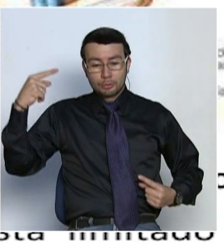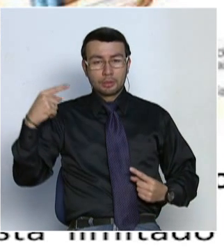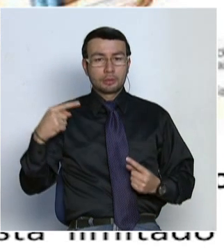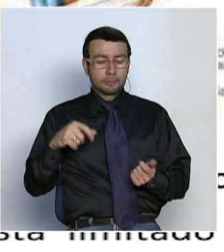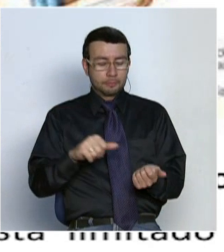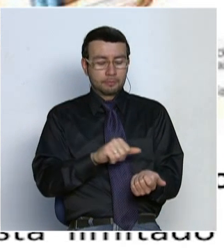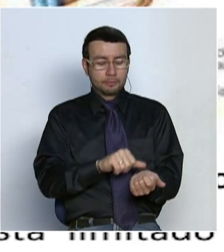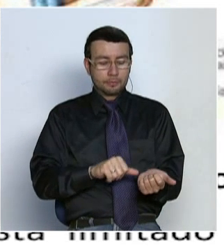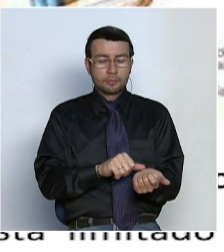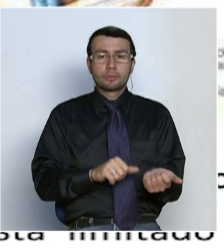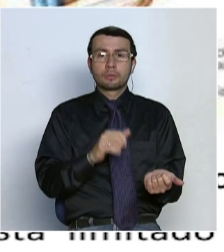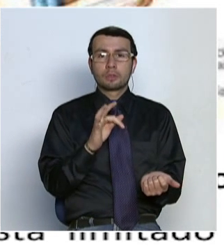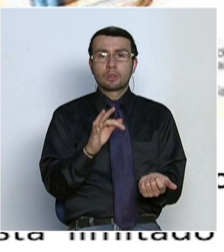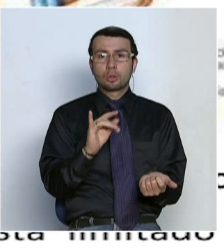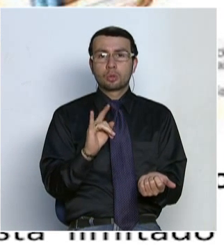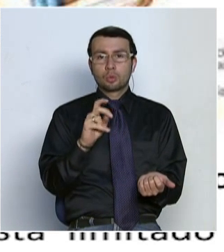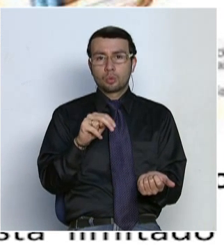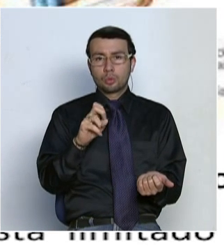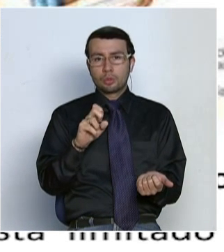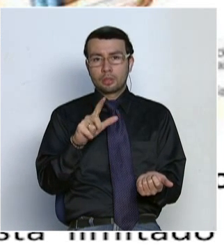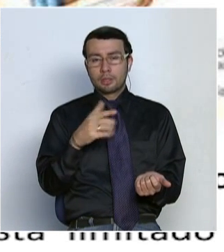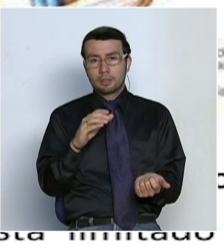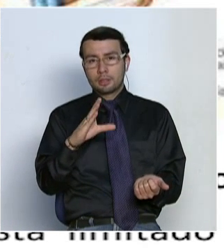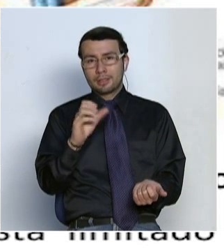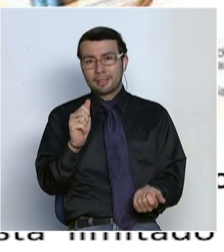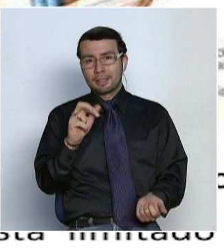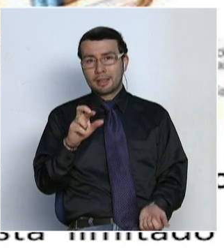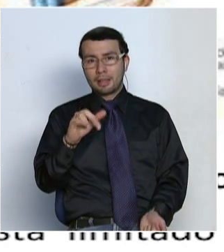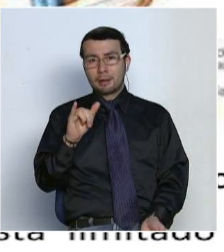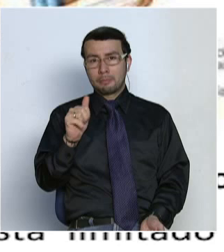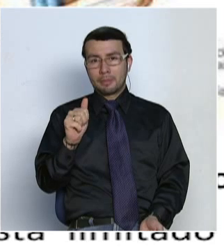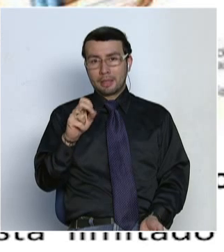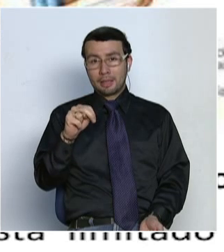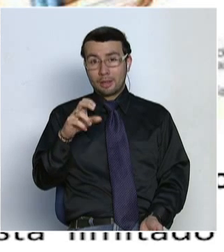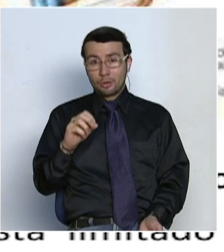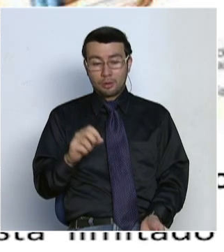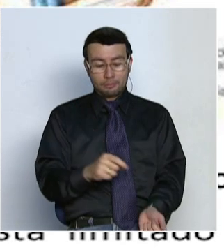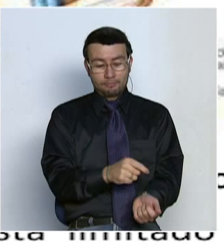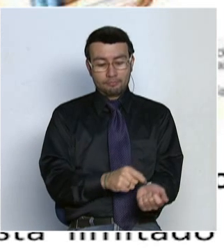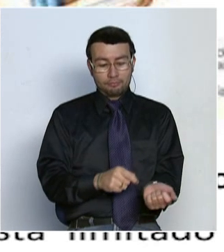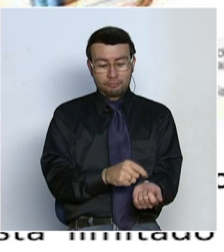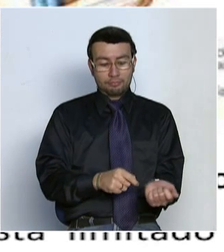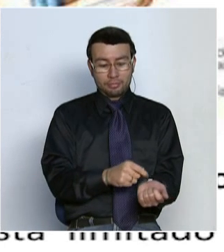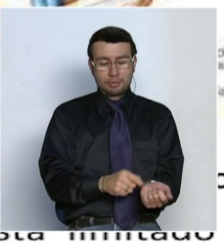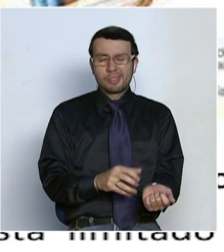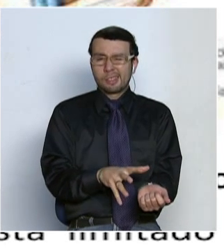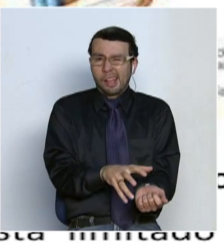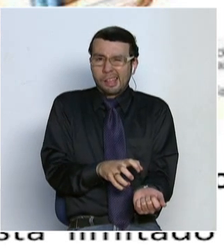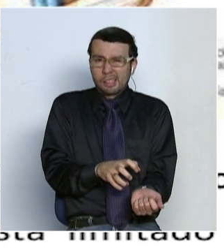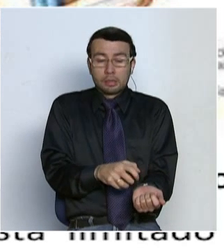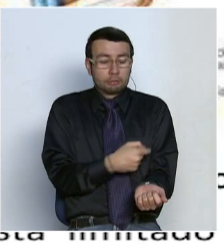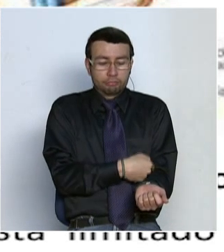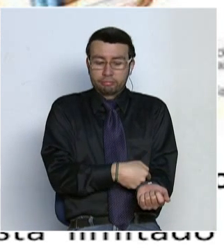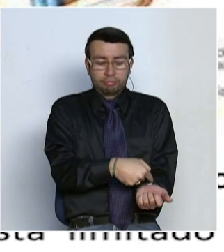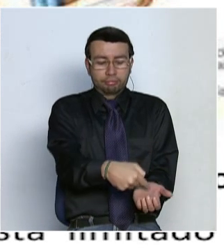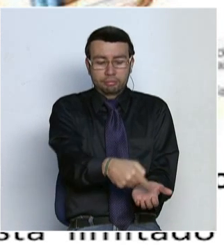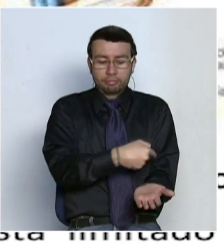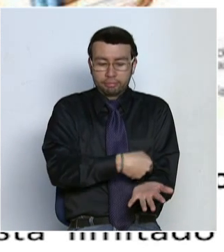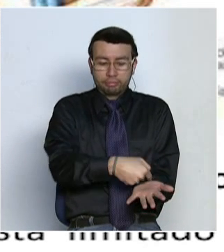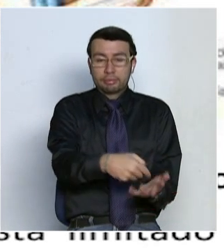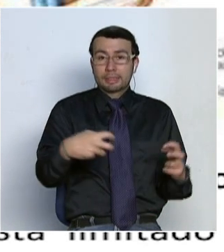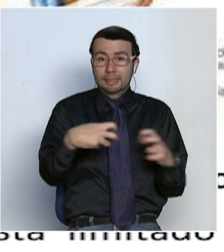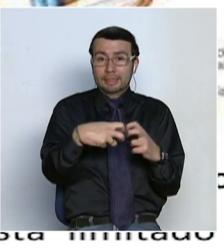túnel carpiano, compresión del nervio que impide el flujo sanguíneo, la conducción